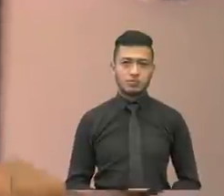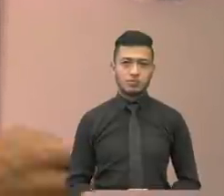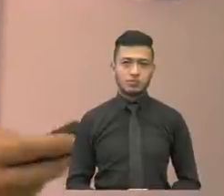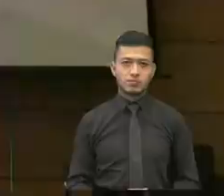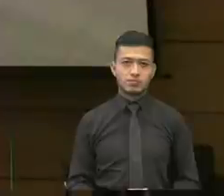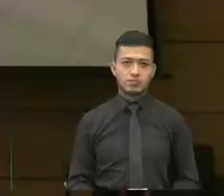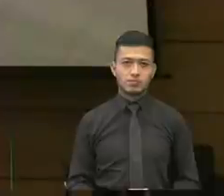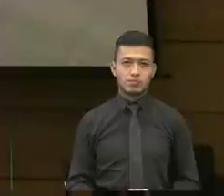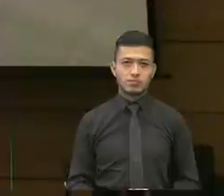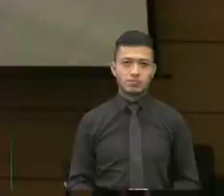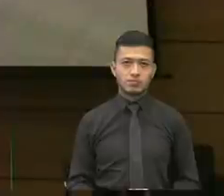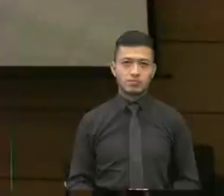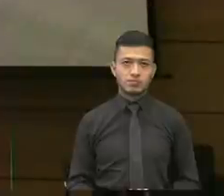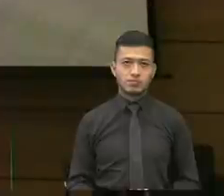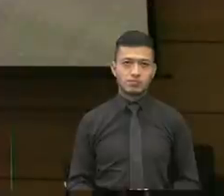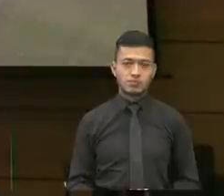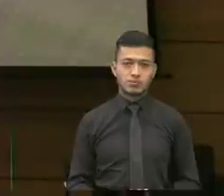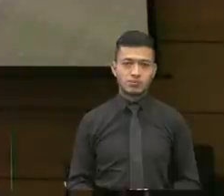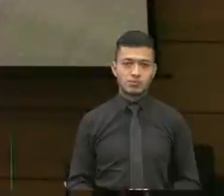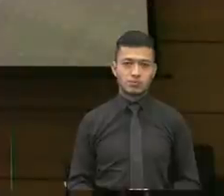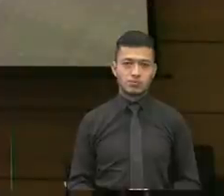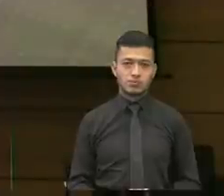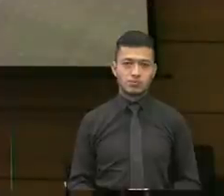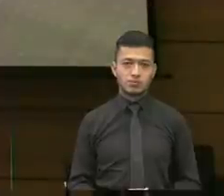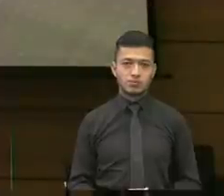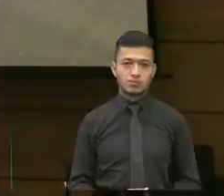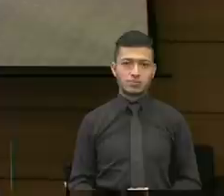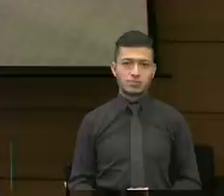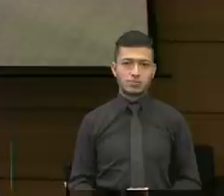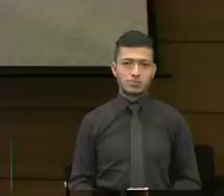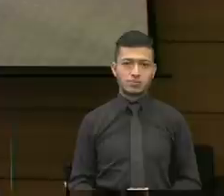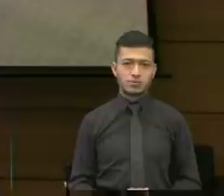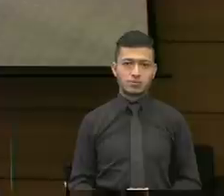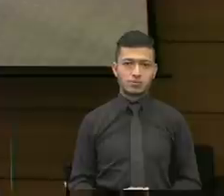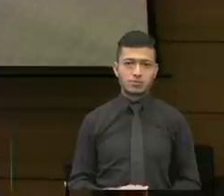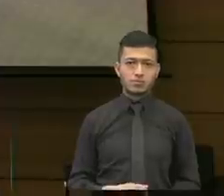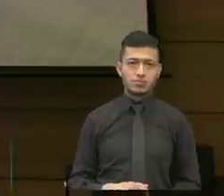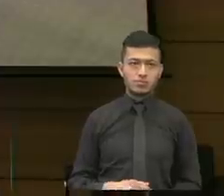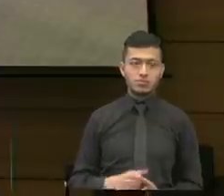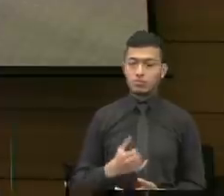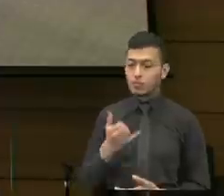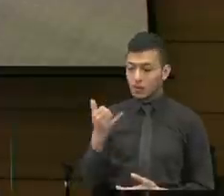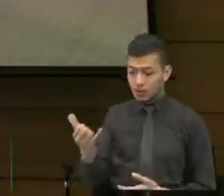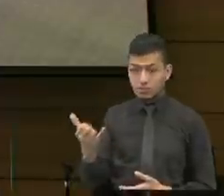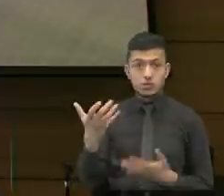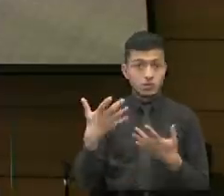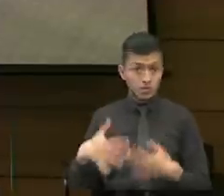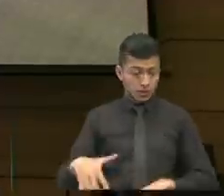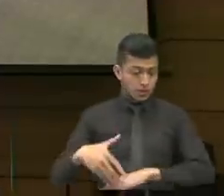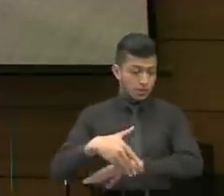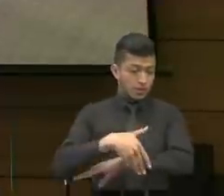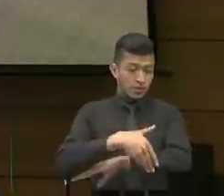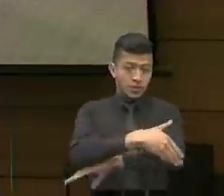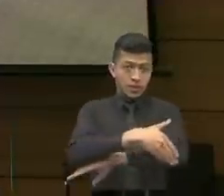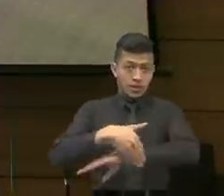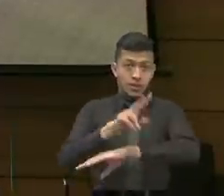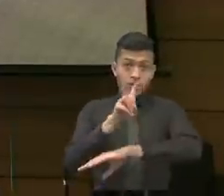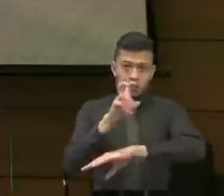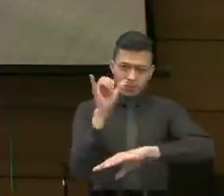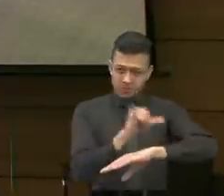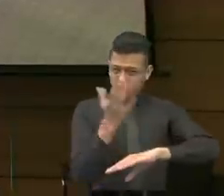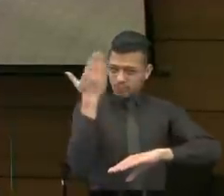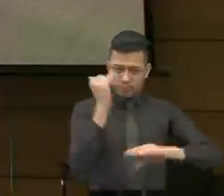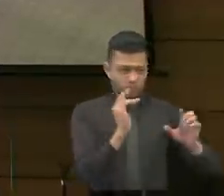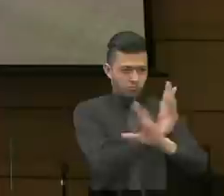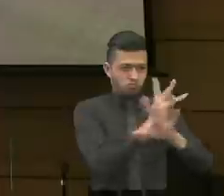Pero resulta que ahí sigue el Centro Histórico, la séptima que ya existe, la cuarta séptima, esa que ya existe, la del